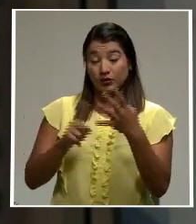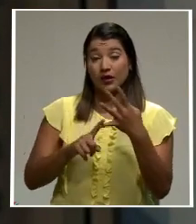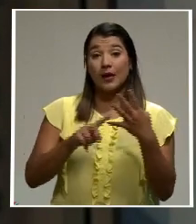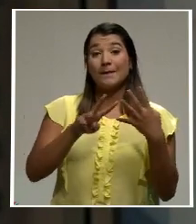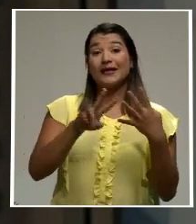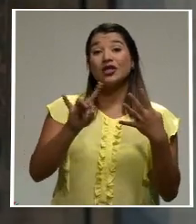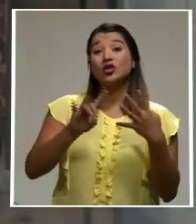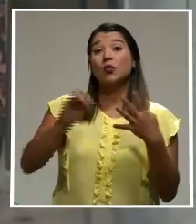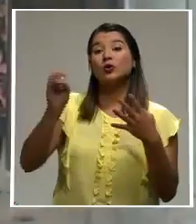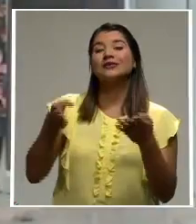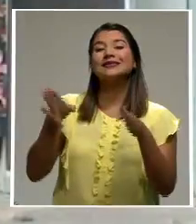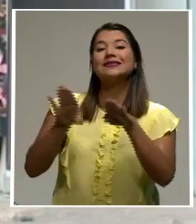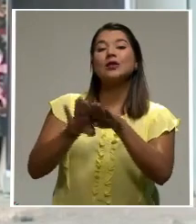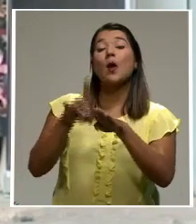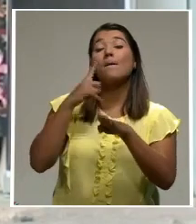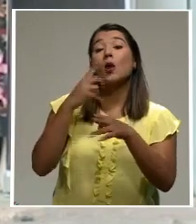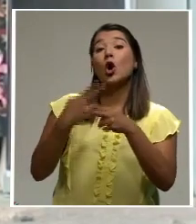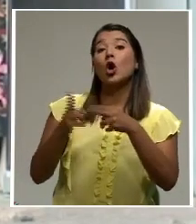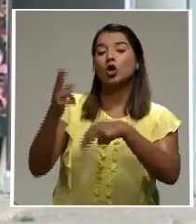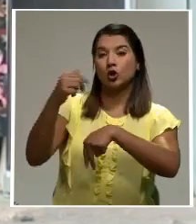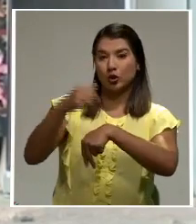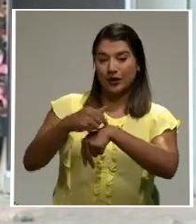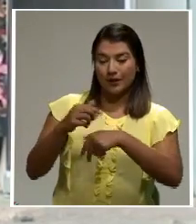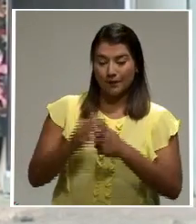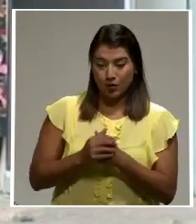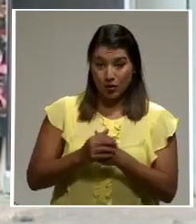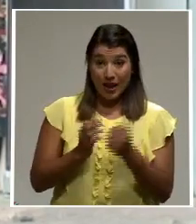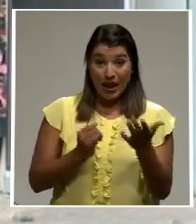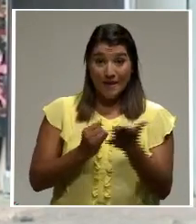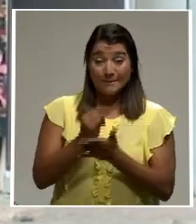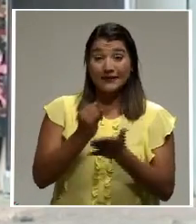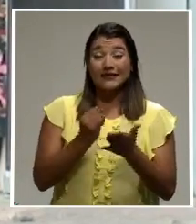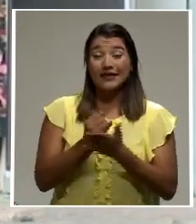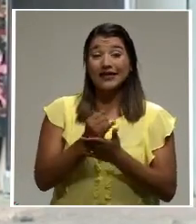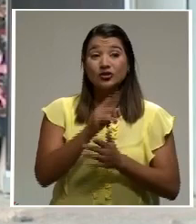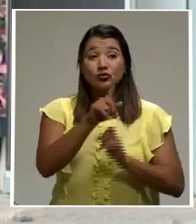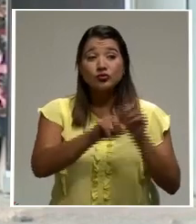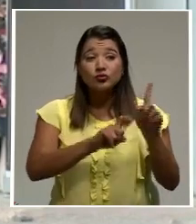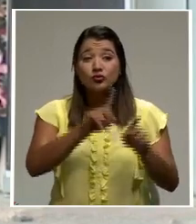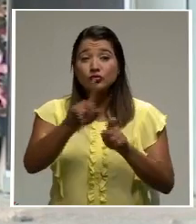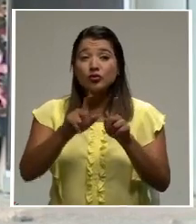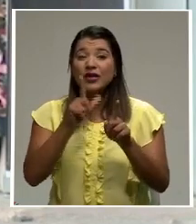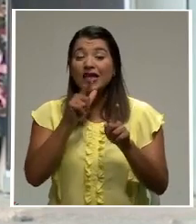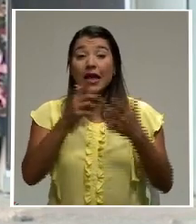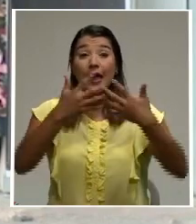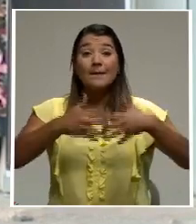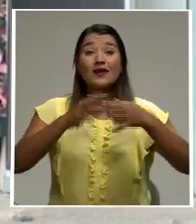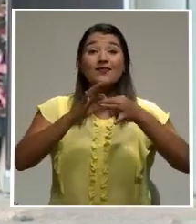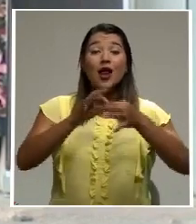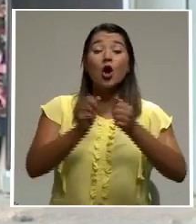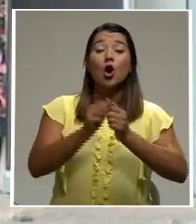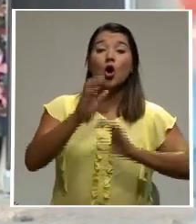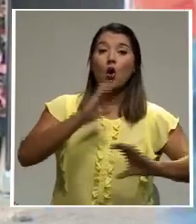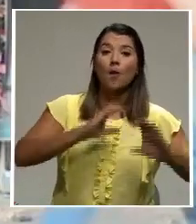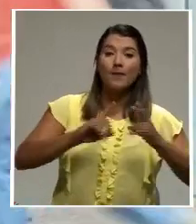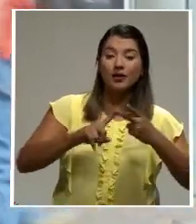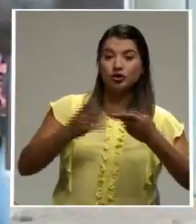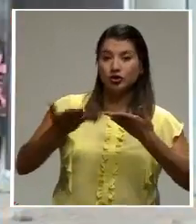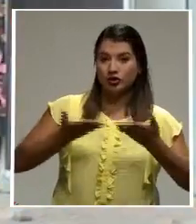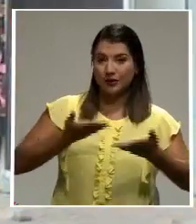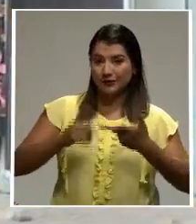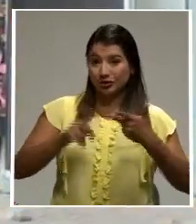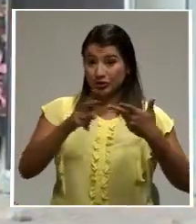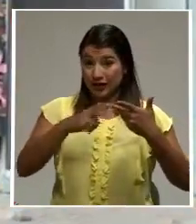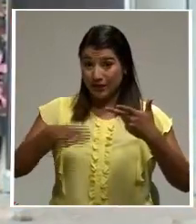cierre temporal. El estudio efectuado comprende empresas dedicadas al comercio, servicios como transporte y